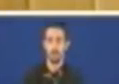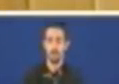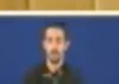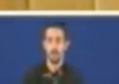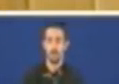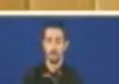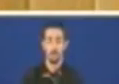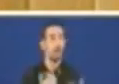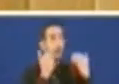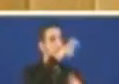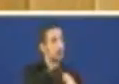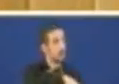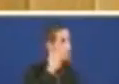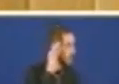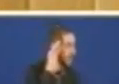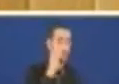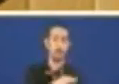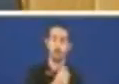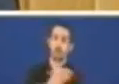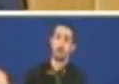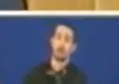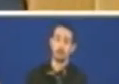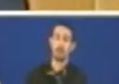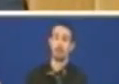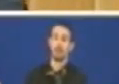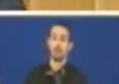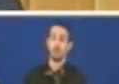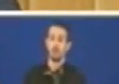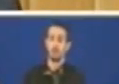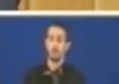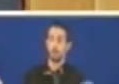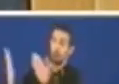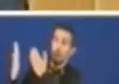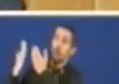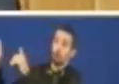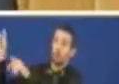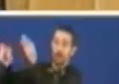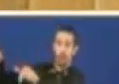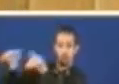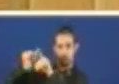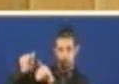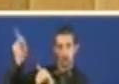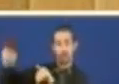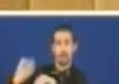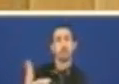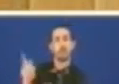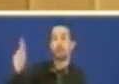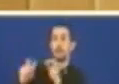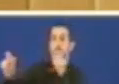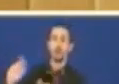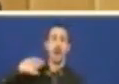Ben, moitas gracias, señora presidenta, señorías, convidados, representantes de ADICAE, tamén afectados pola